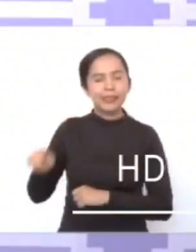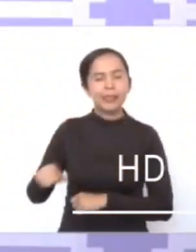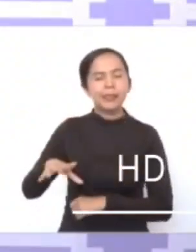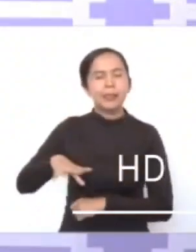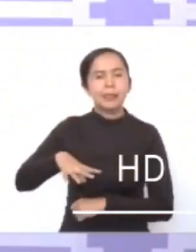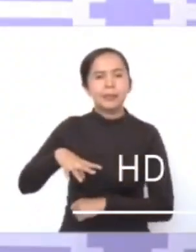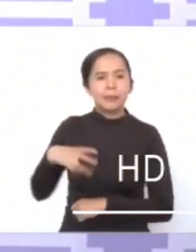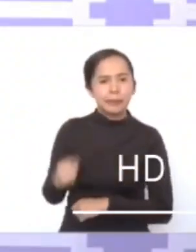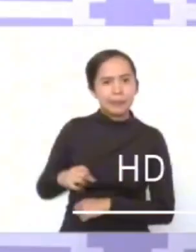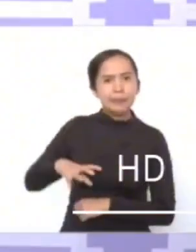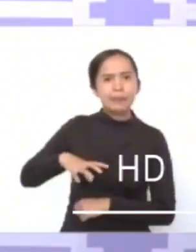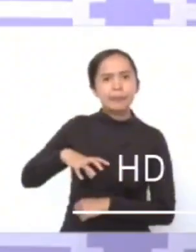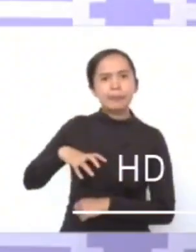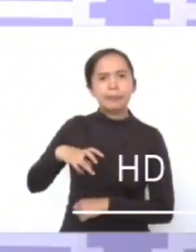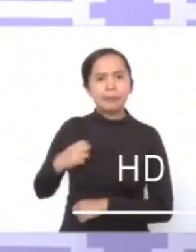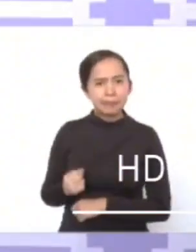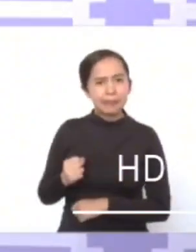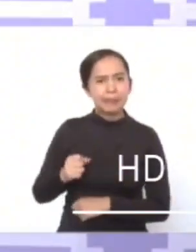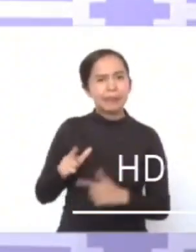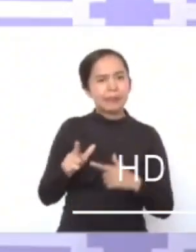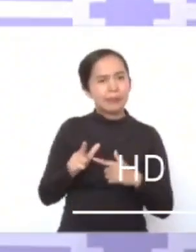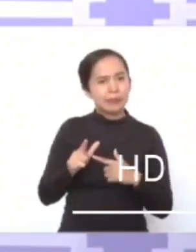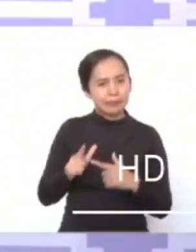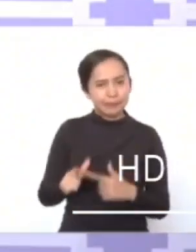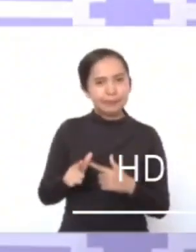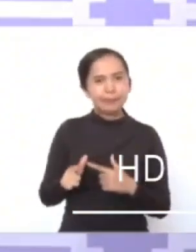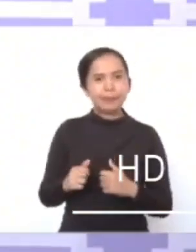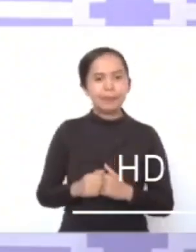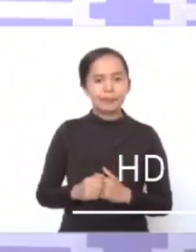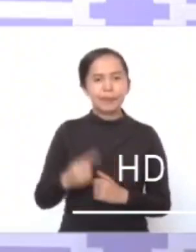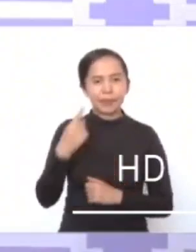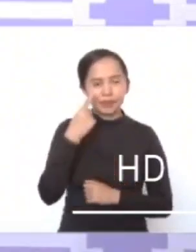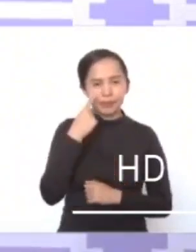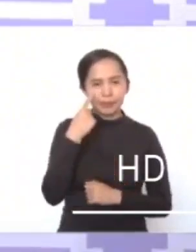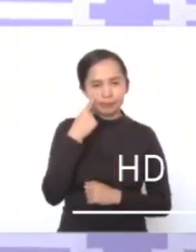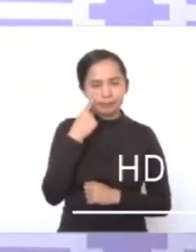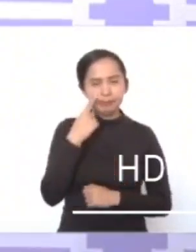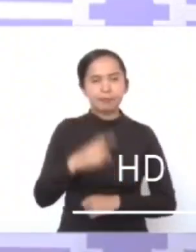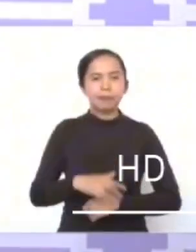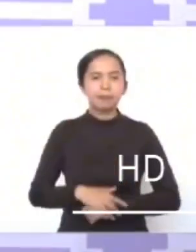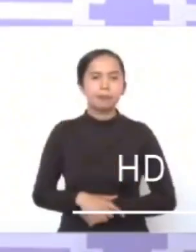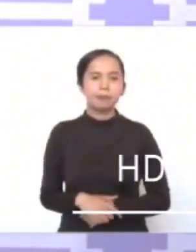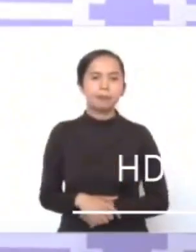batallar contra viento y marea. Vean lo que son las cosas.